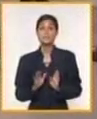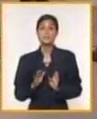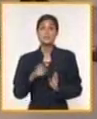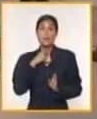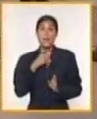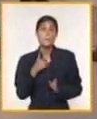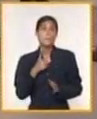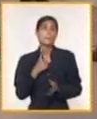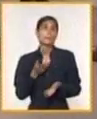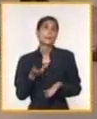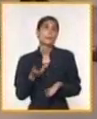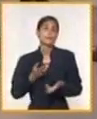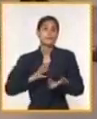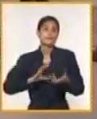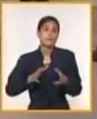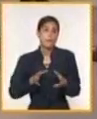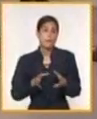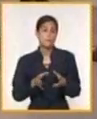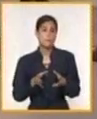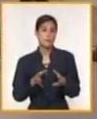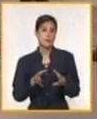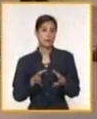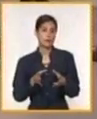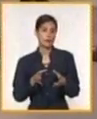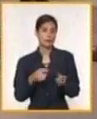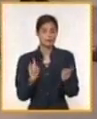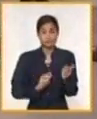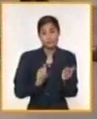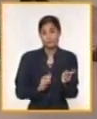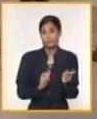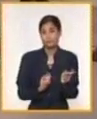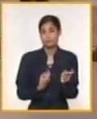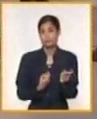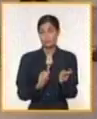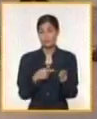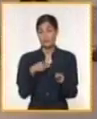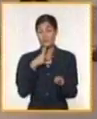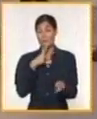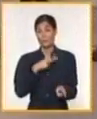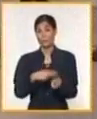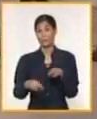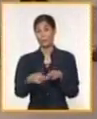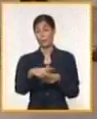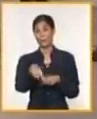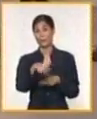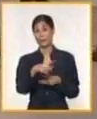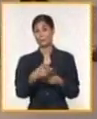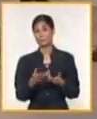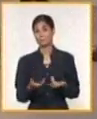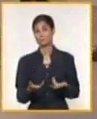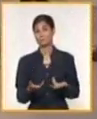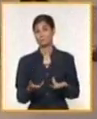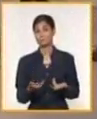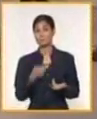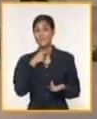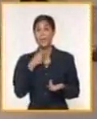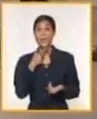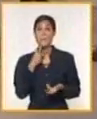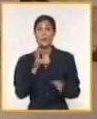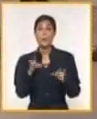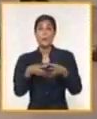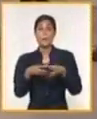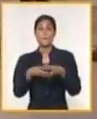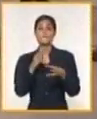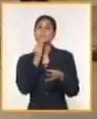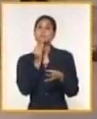aventura, vamos a decirle así, porque hay que decir que esto es una aventura de Netanyahu, a pesar de